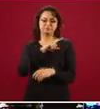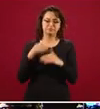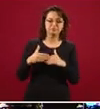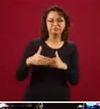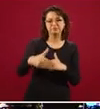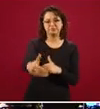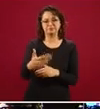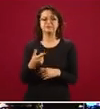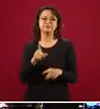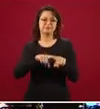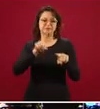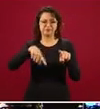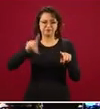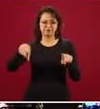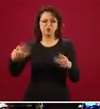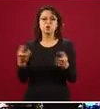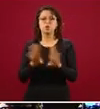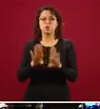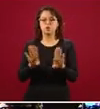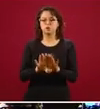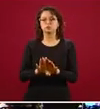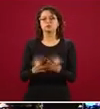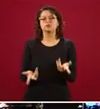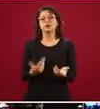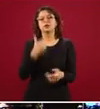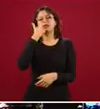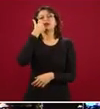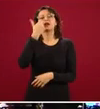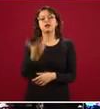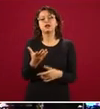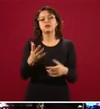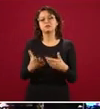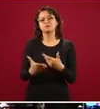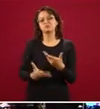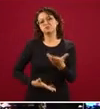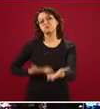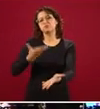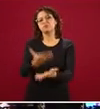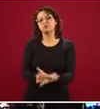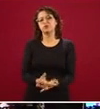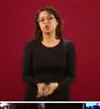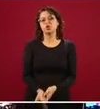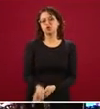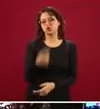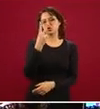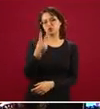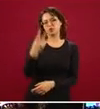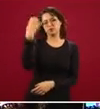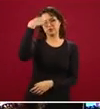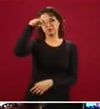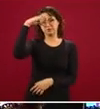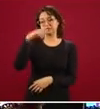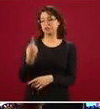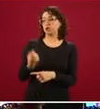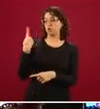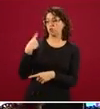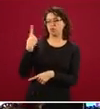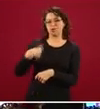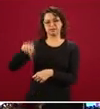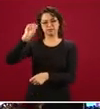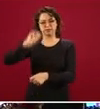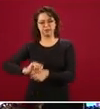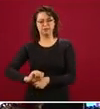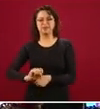Hoy queremos compartir con ustedes dos experiencias de la semana reciente que son muy ilustrativas de